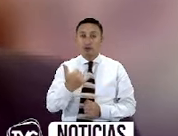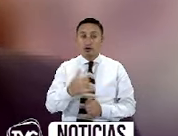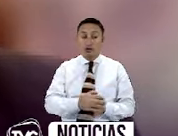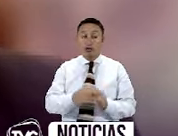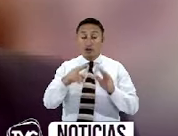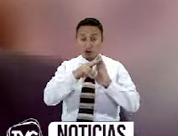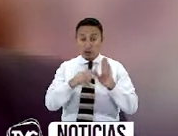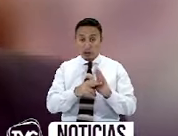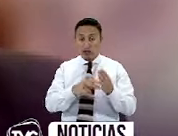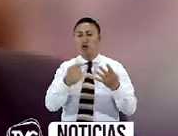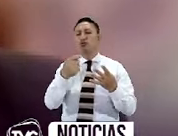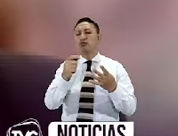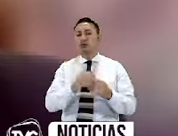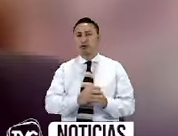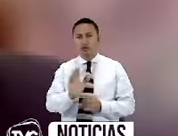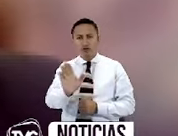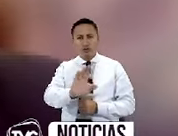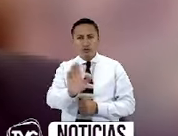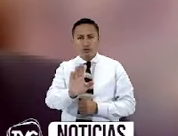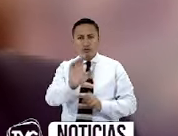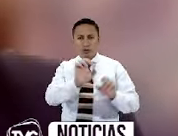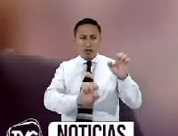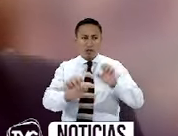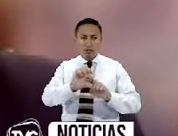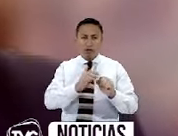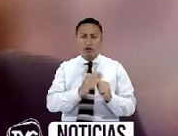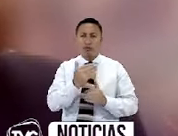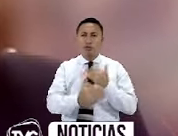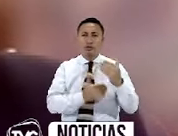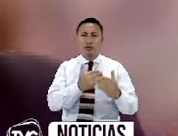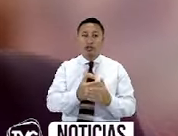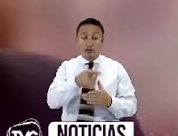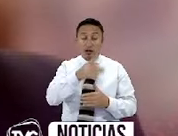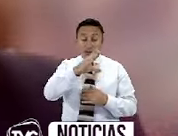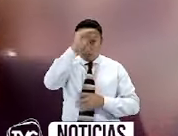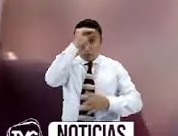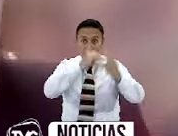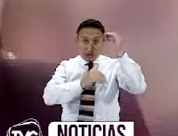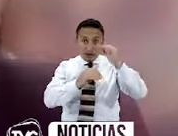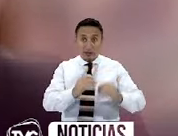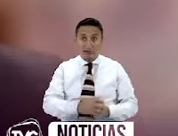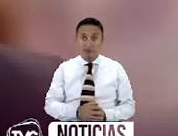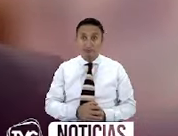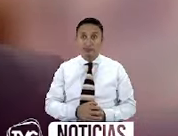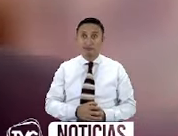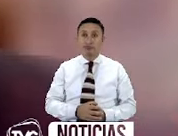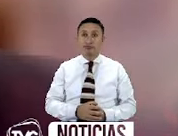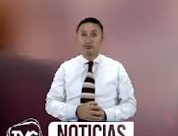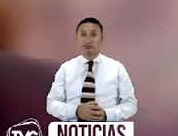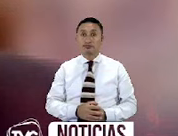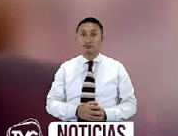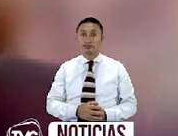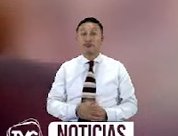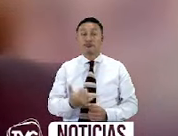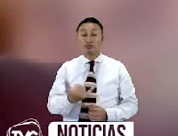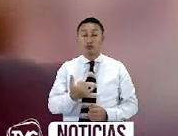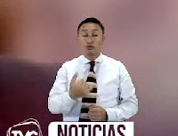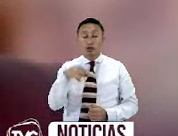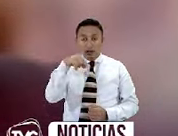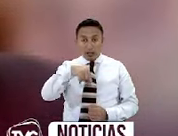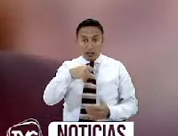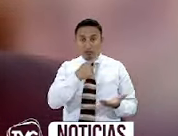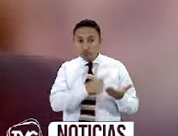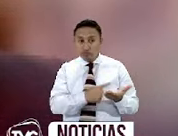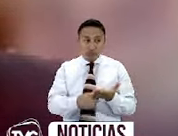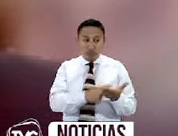sino sean concebidas como procesos de aprendizaje también. Y eso es lo que tenemos que discutir. ¿Qué